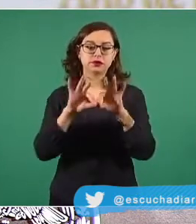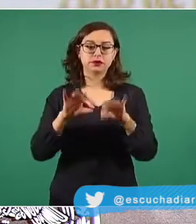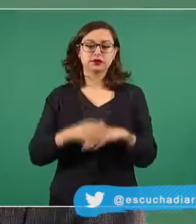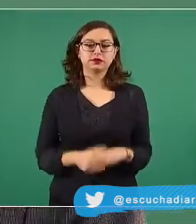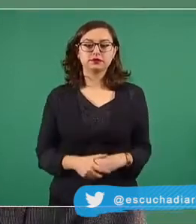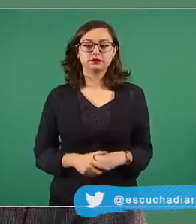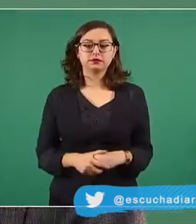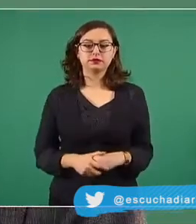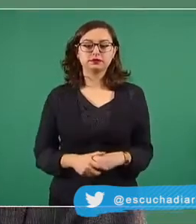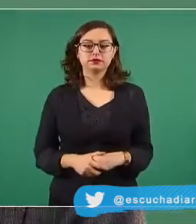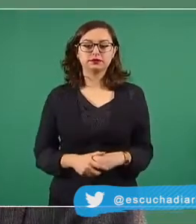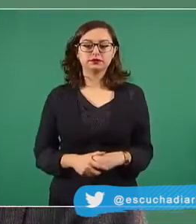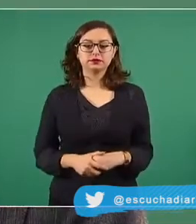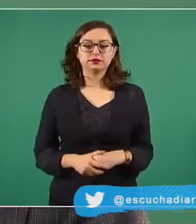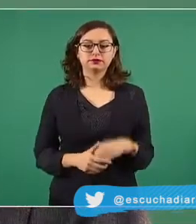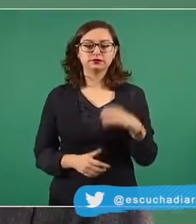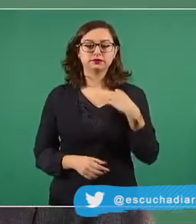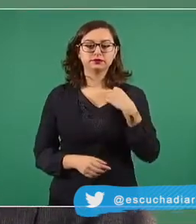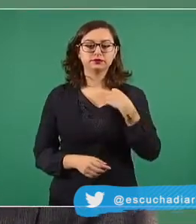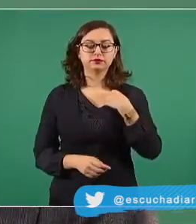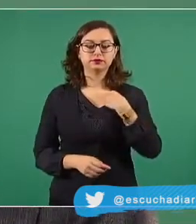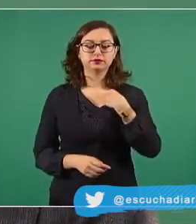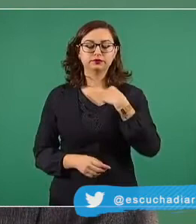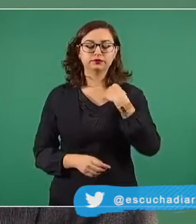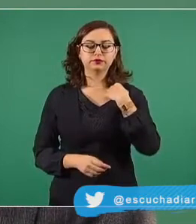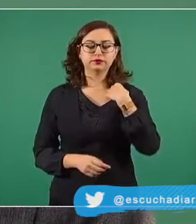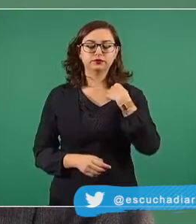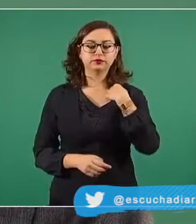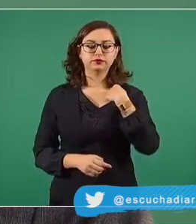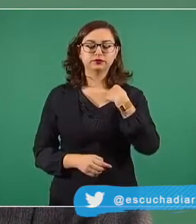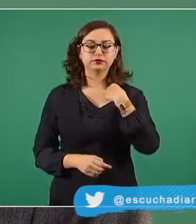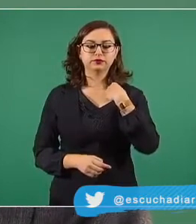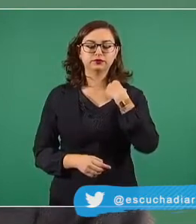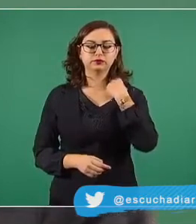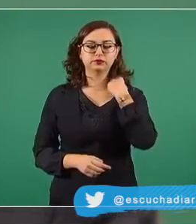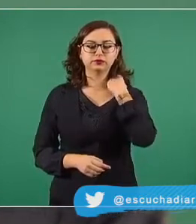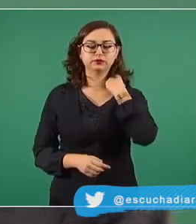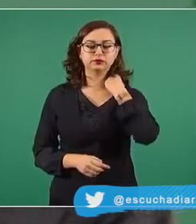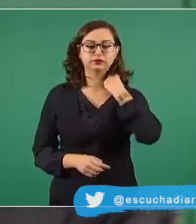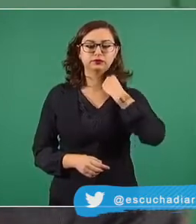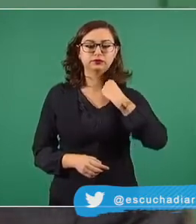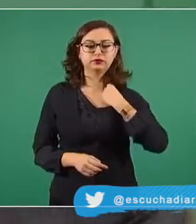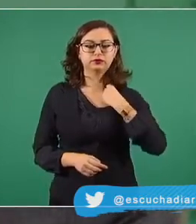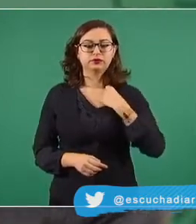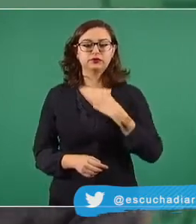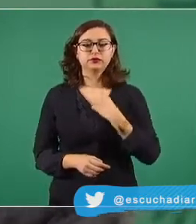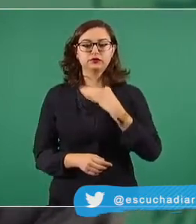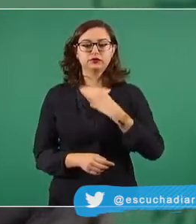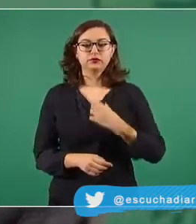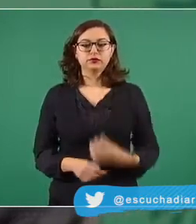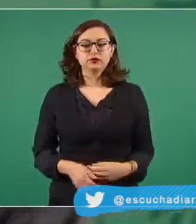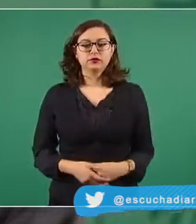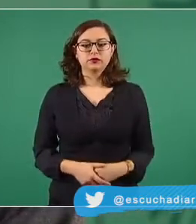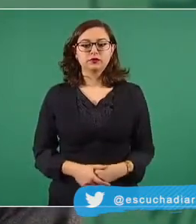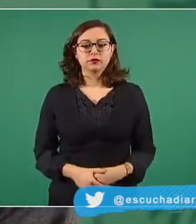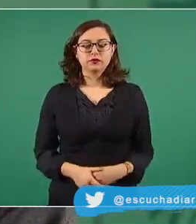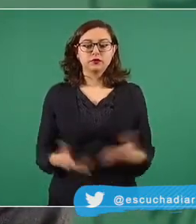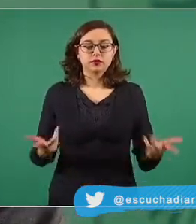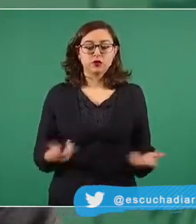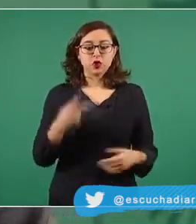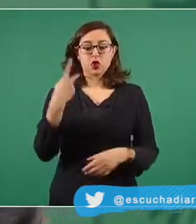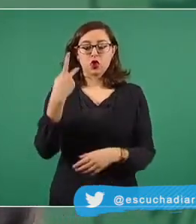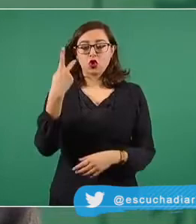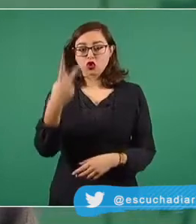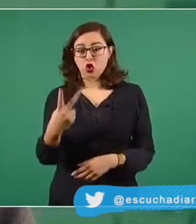cierres absolutos como ocurrió al inicio de la pandemia. Ahora se modificarán ciertos aspectos de la metodología del semáforo